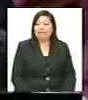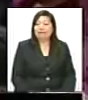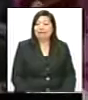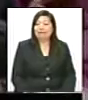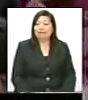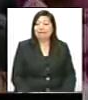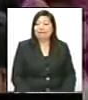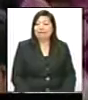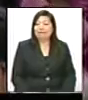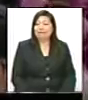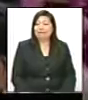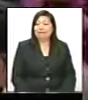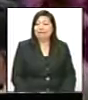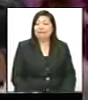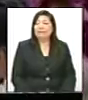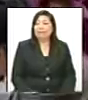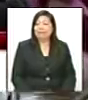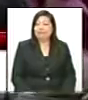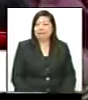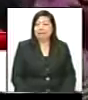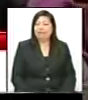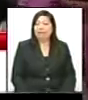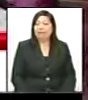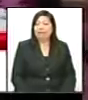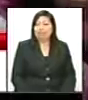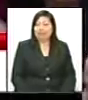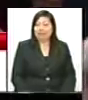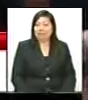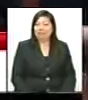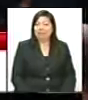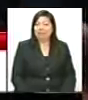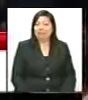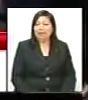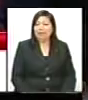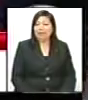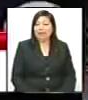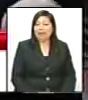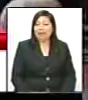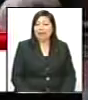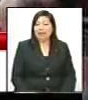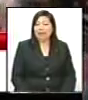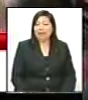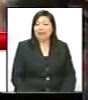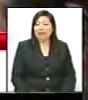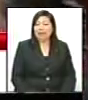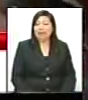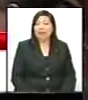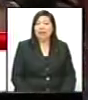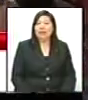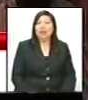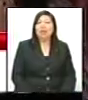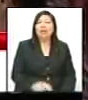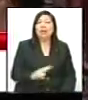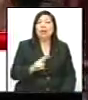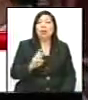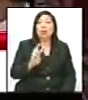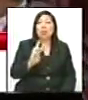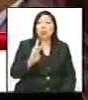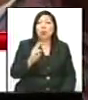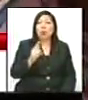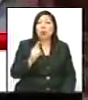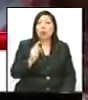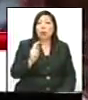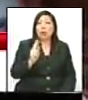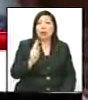usted? Buenos días. Ya se encuentra presente el doctor Vicente Walde Jauregui. Doctor, ¿cómo está? Buenos